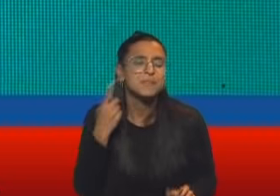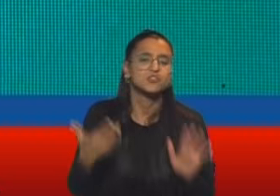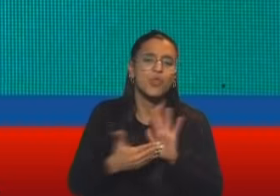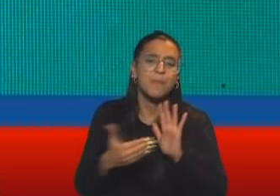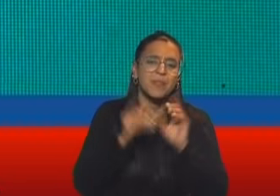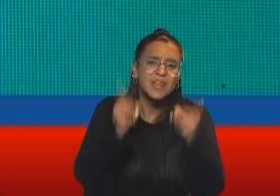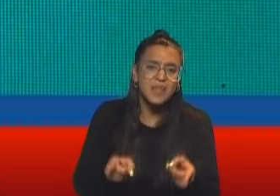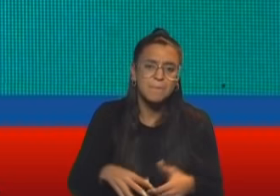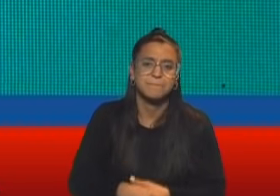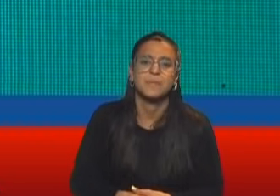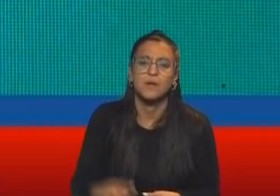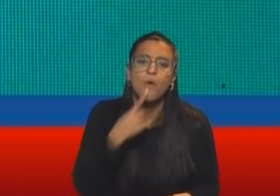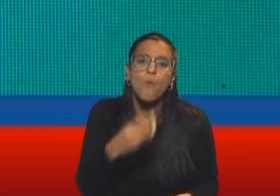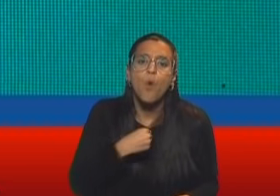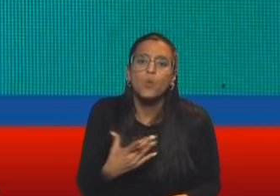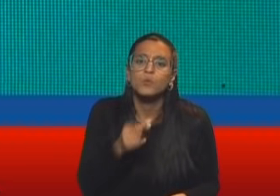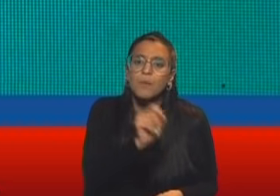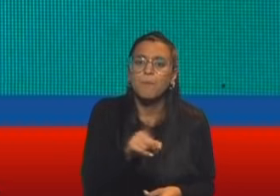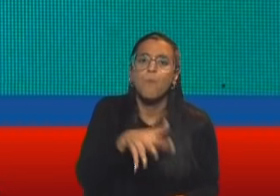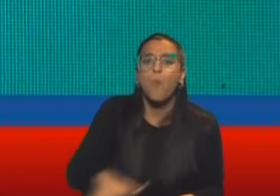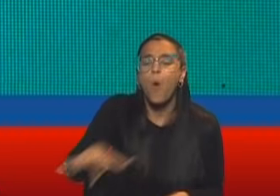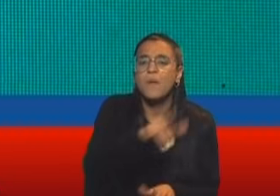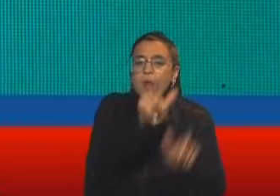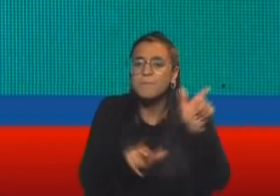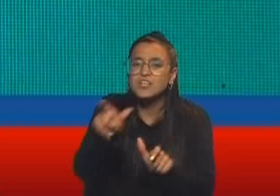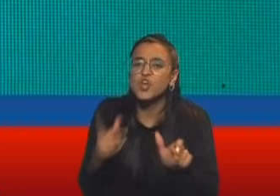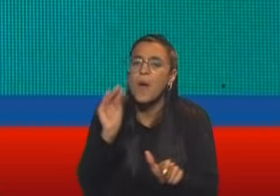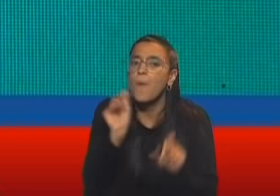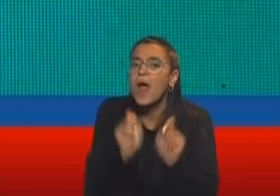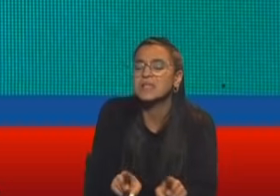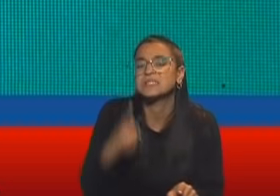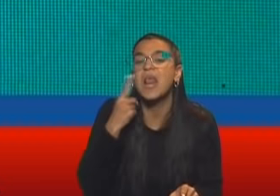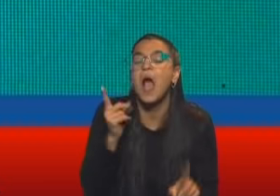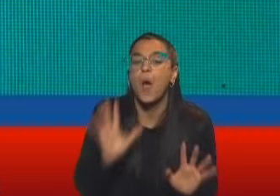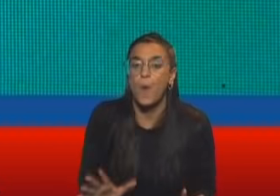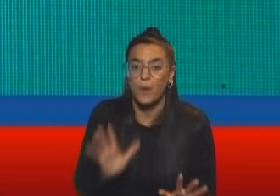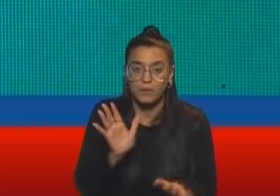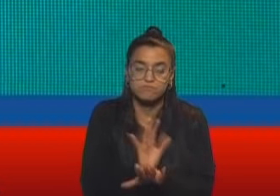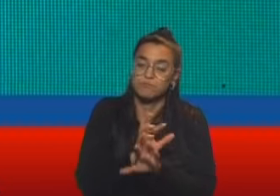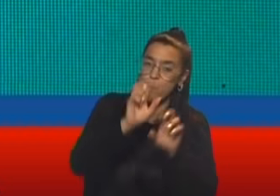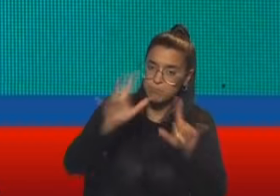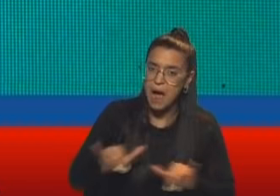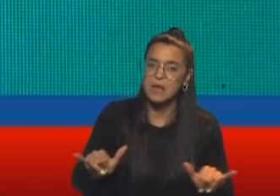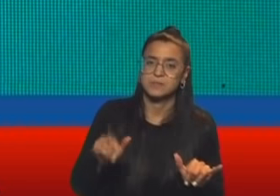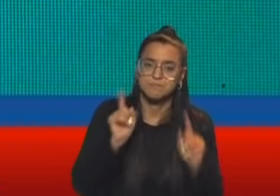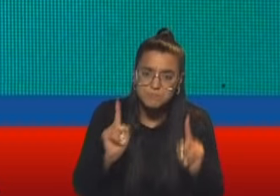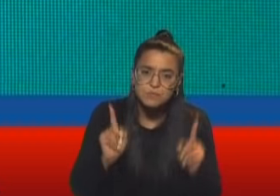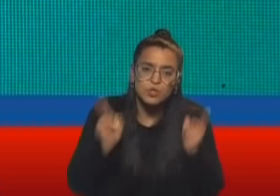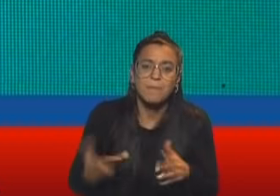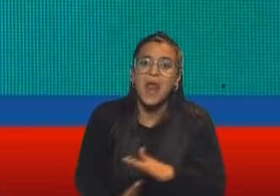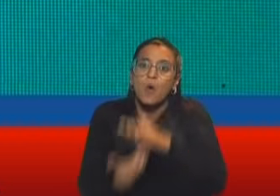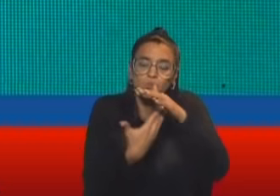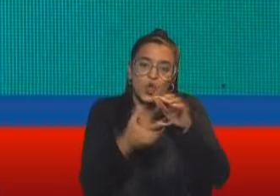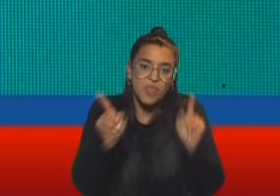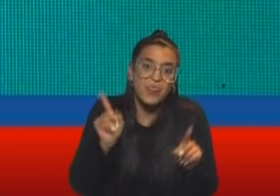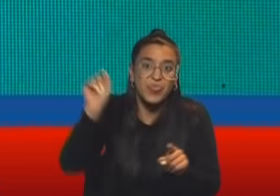también de la voluntad del pueblo brasilero y sobre todo de un llamamiento a la paz de parte de las autoridades que